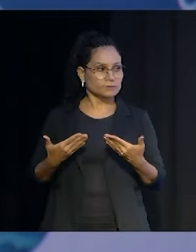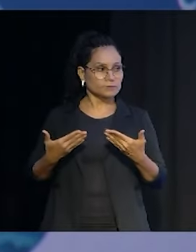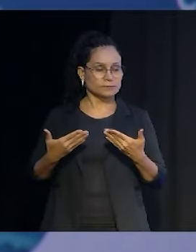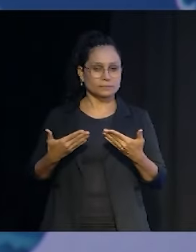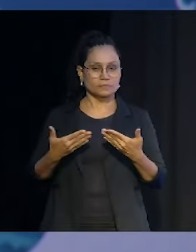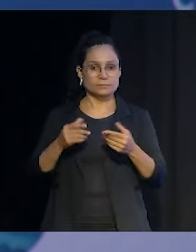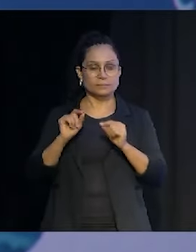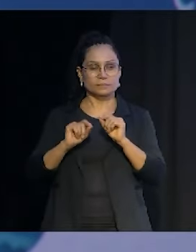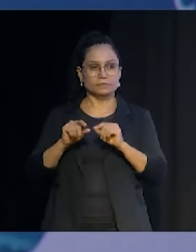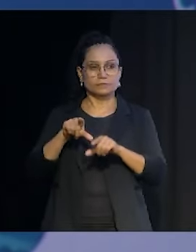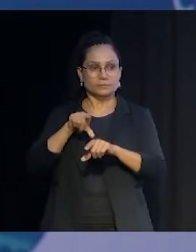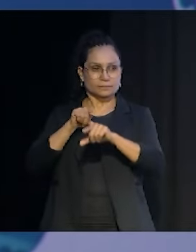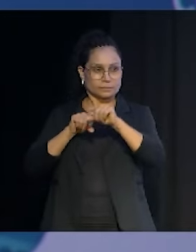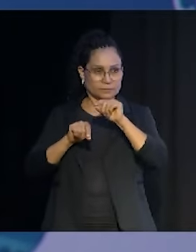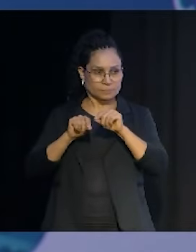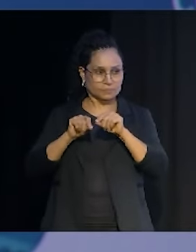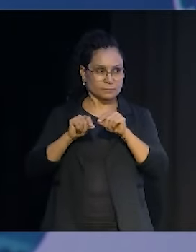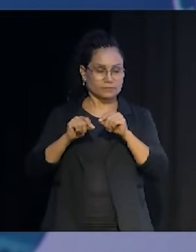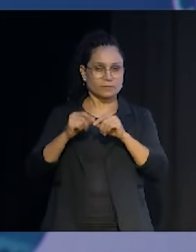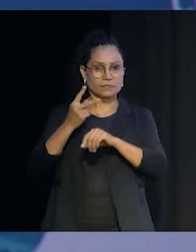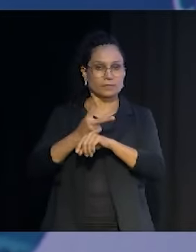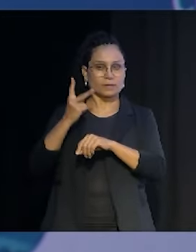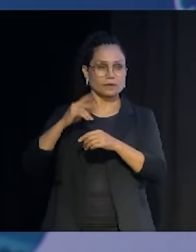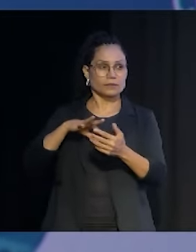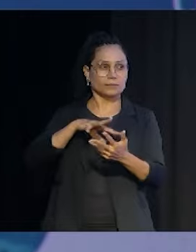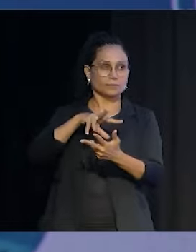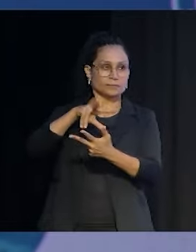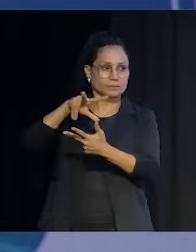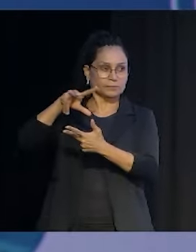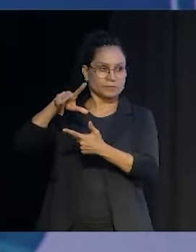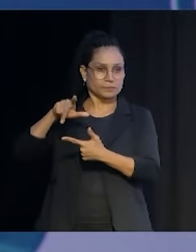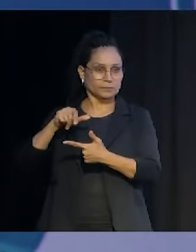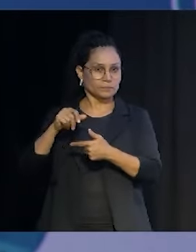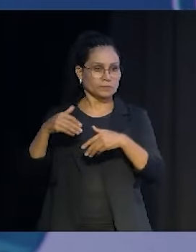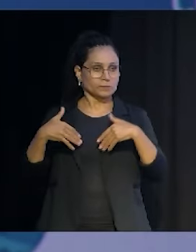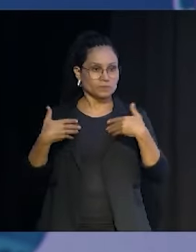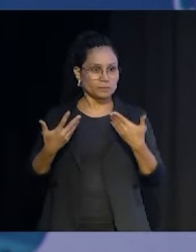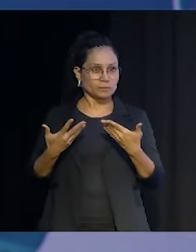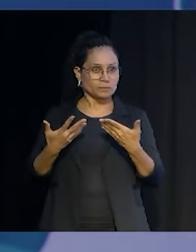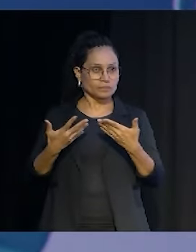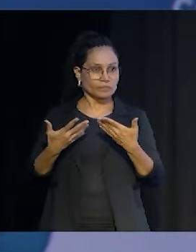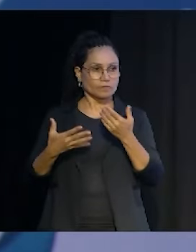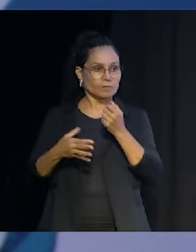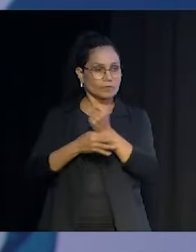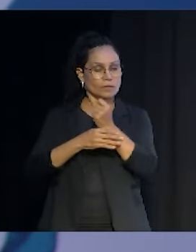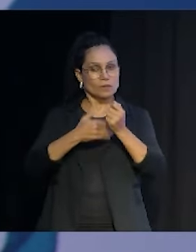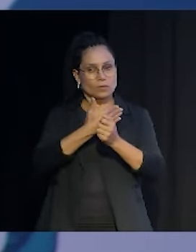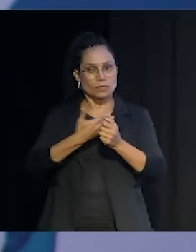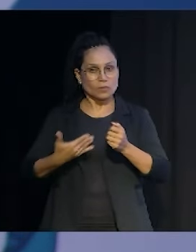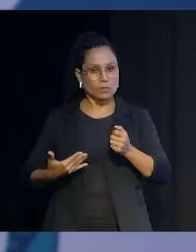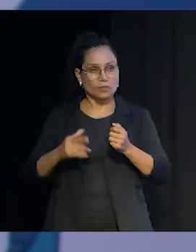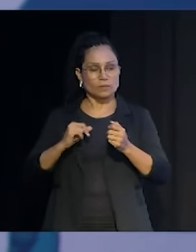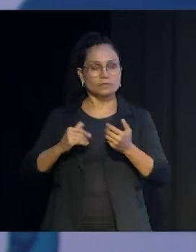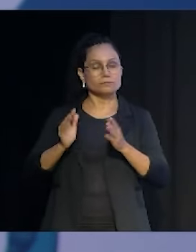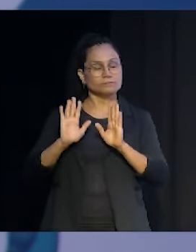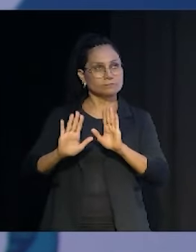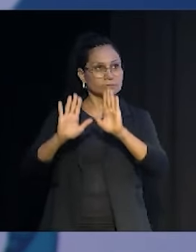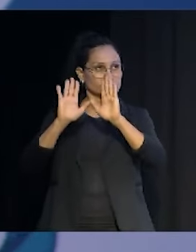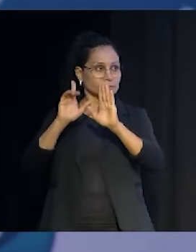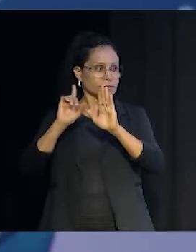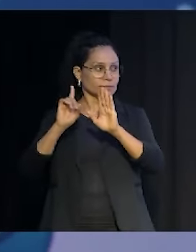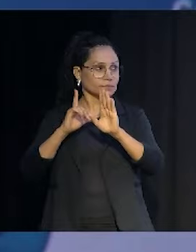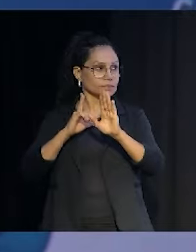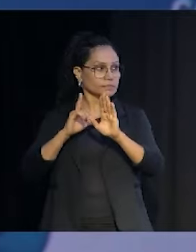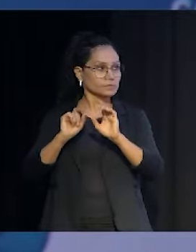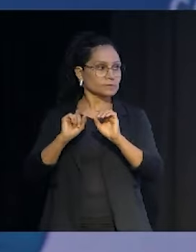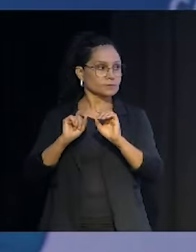público brasileño es urbano, campeón mundial de políticas públicas. Gracias a Dios hemos